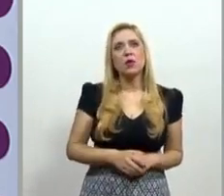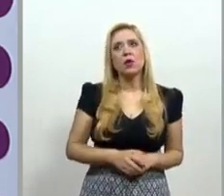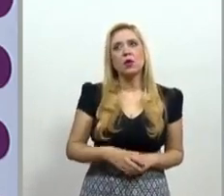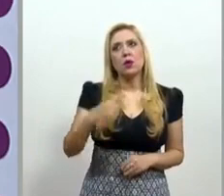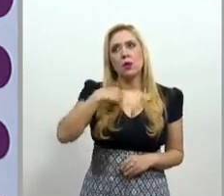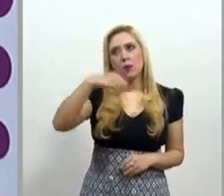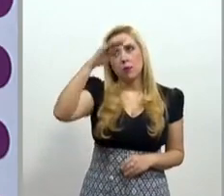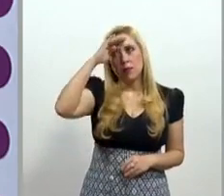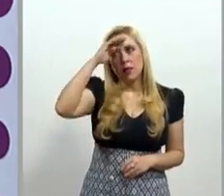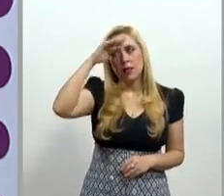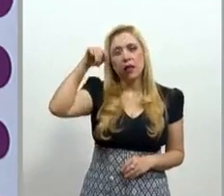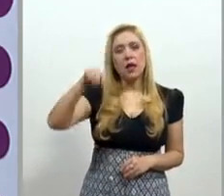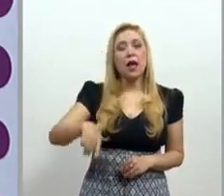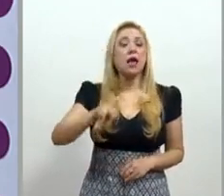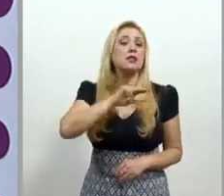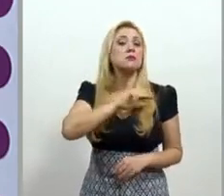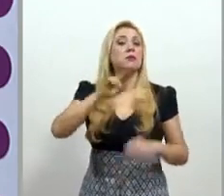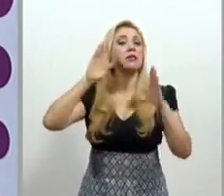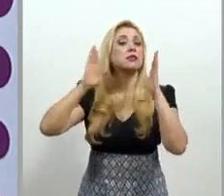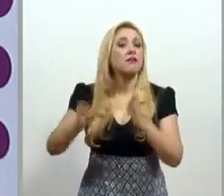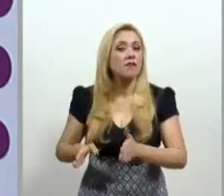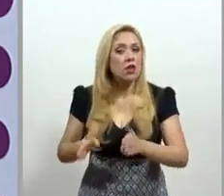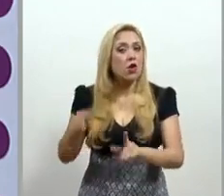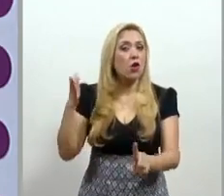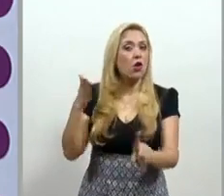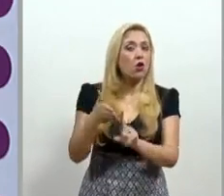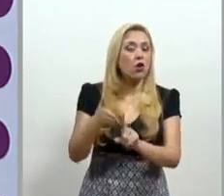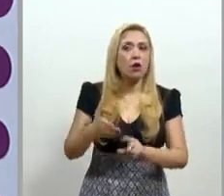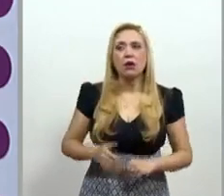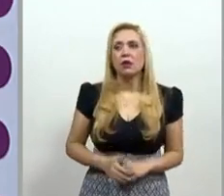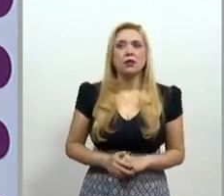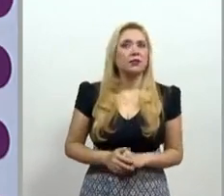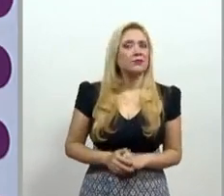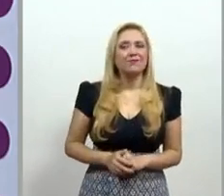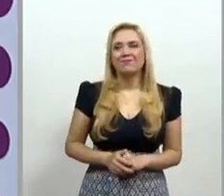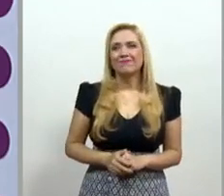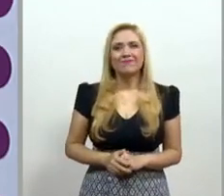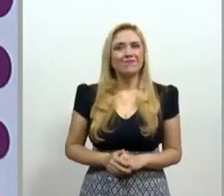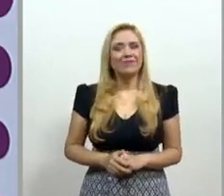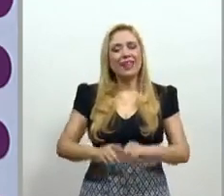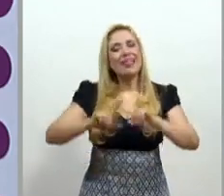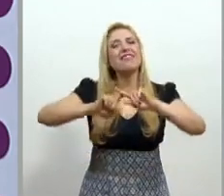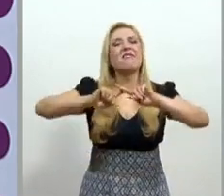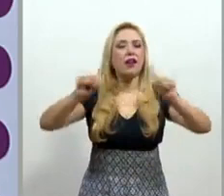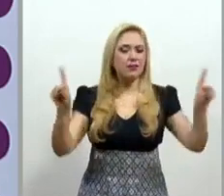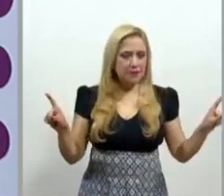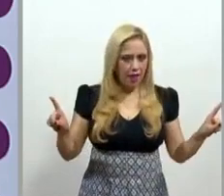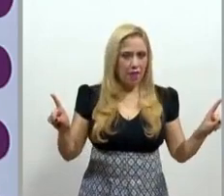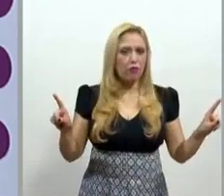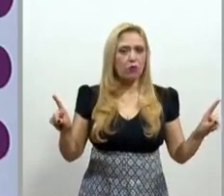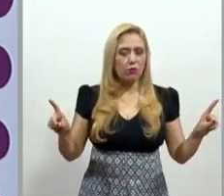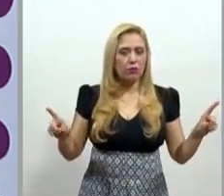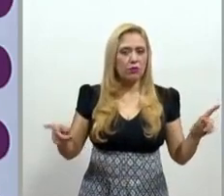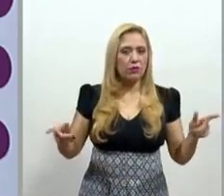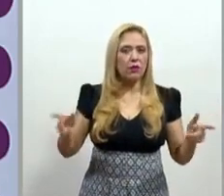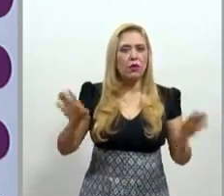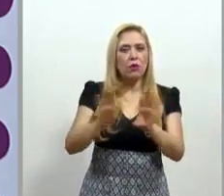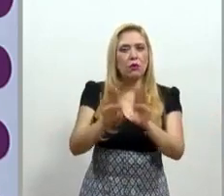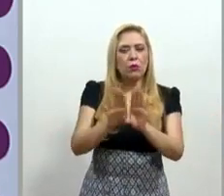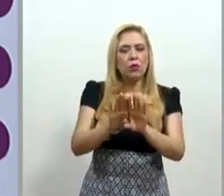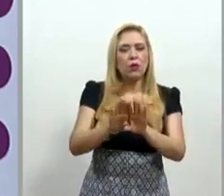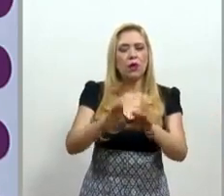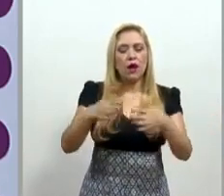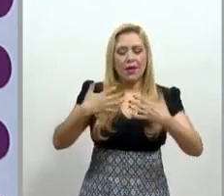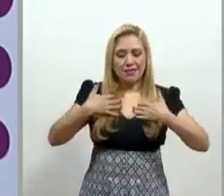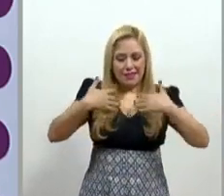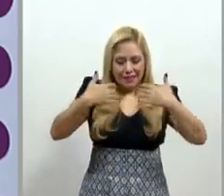más allá de un concepto específico, me parece que lo más importante es este enfoque diferenciado que tiene que privilegiarse al momento de